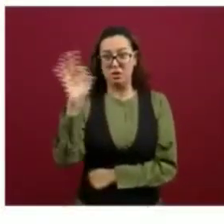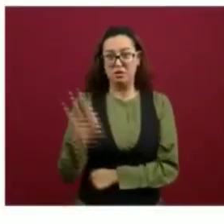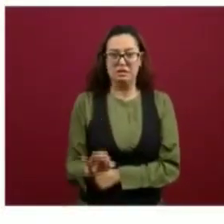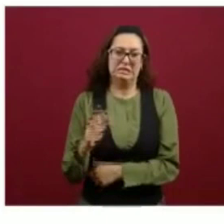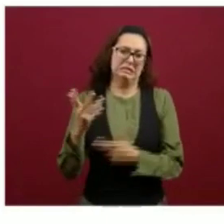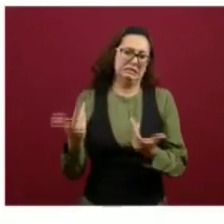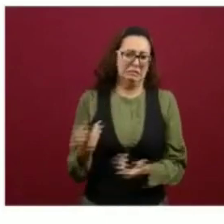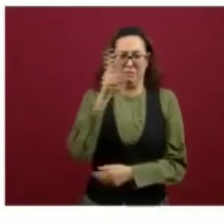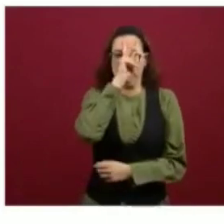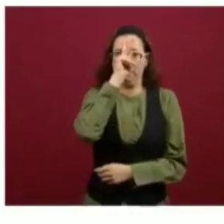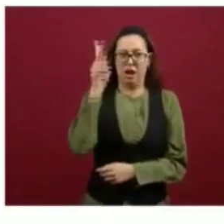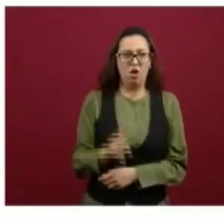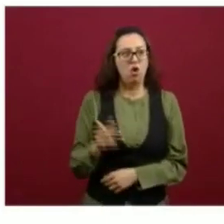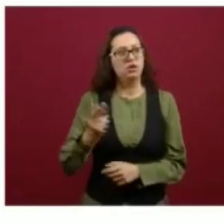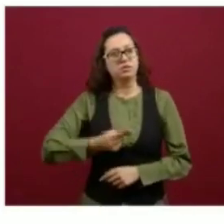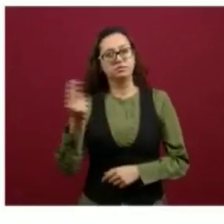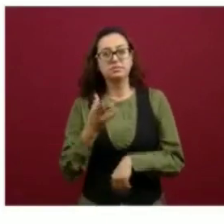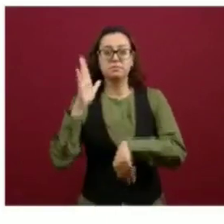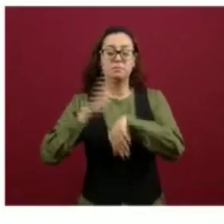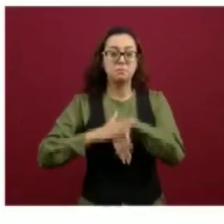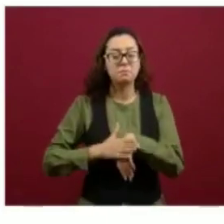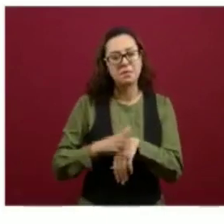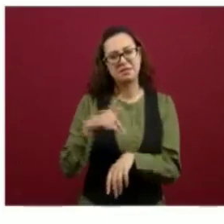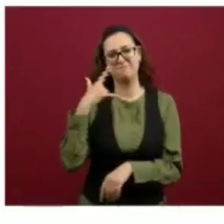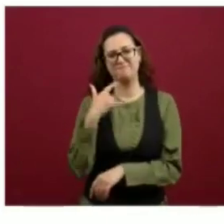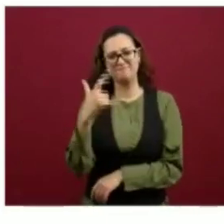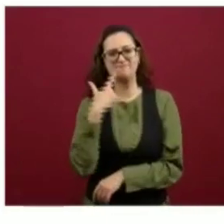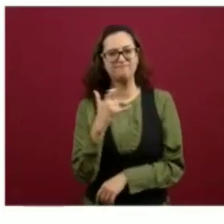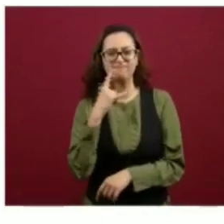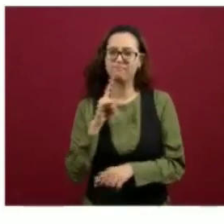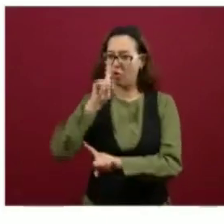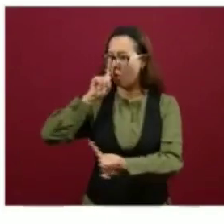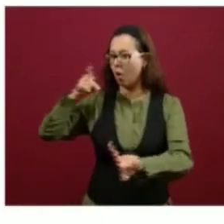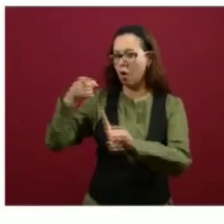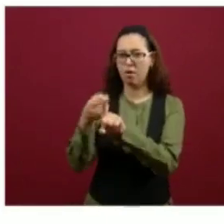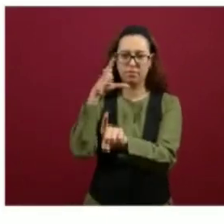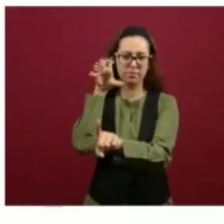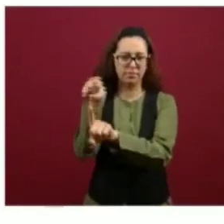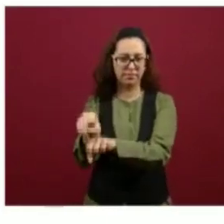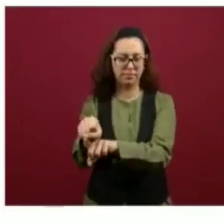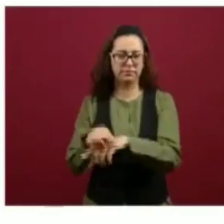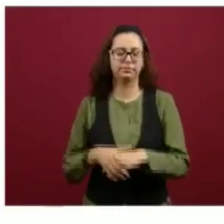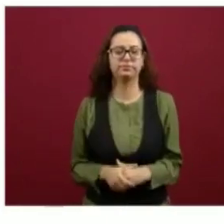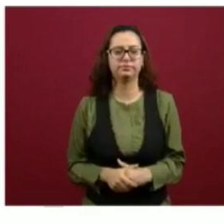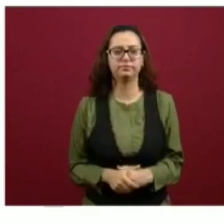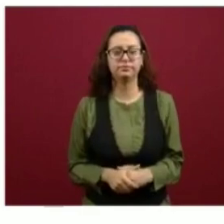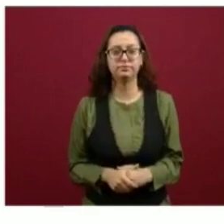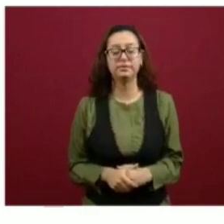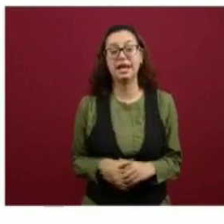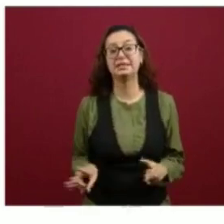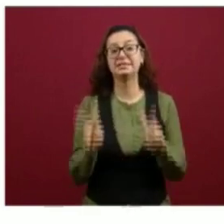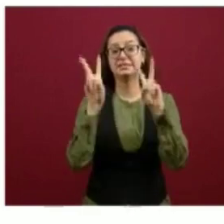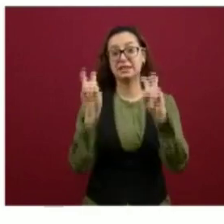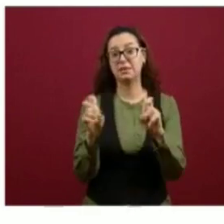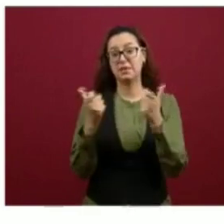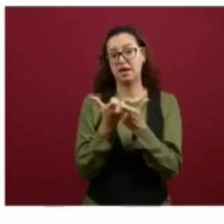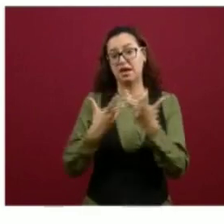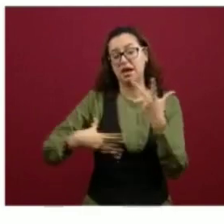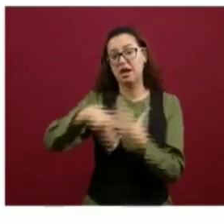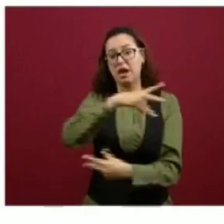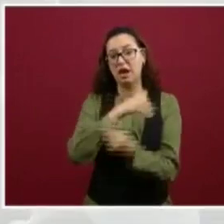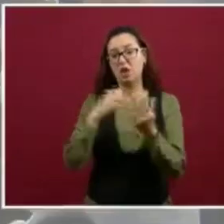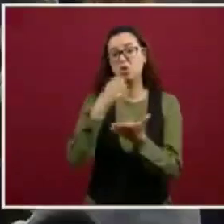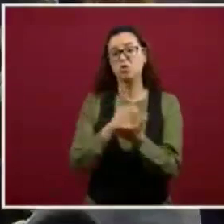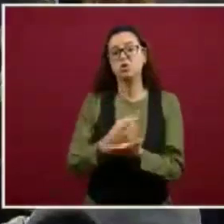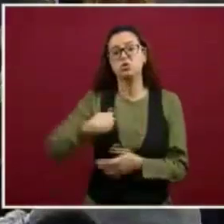necesitamos de verdad hacer un esfuerzo para este propósito. En materia económica, lo que más le